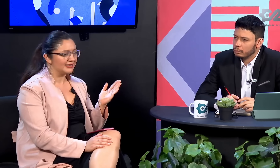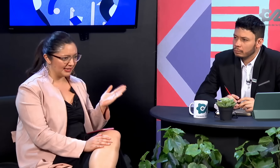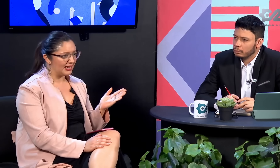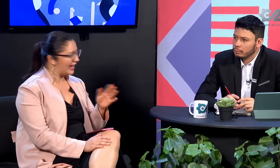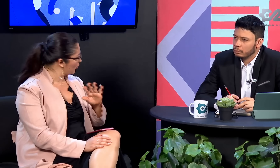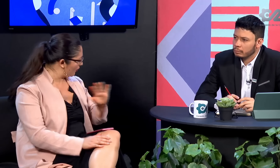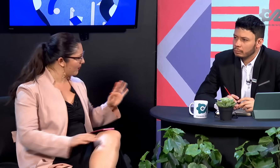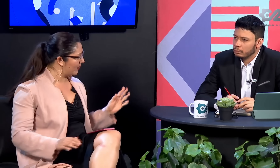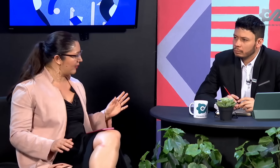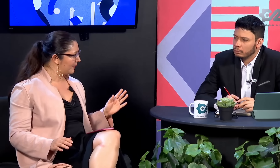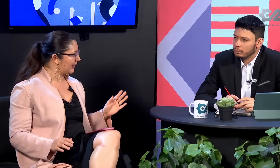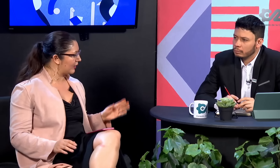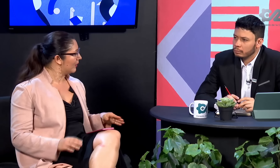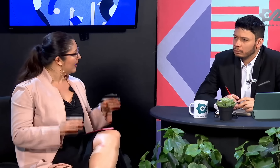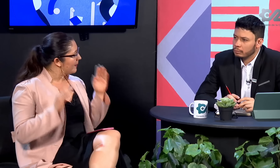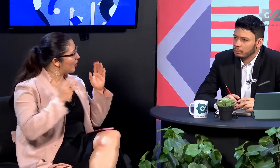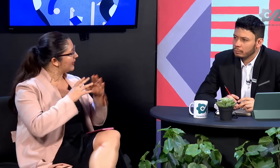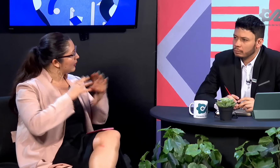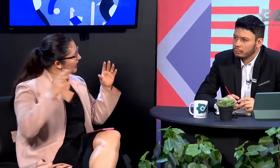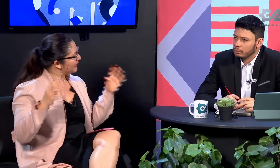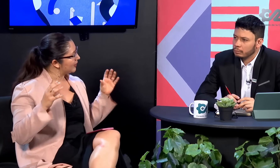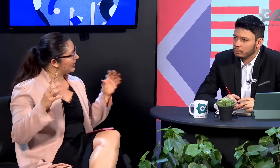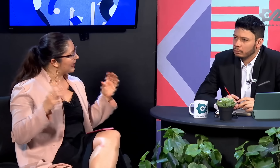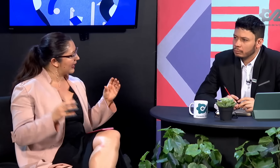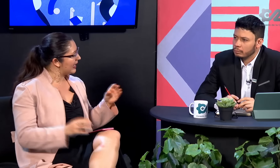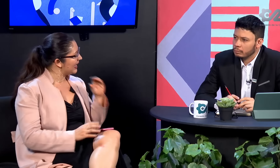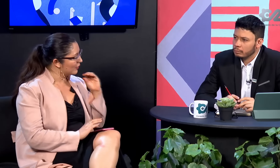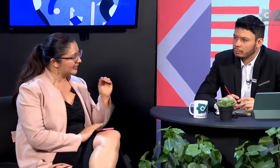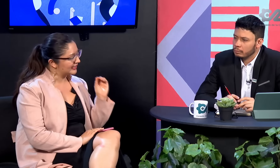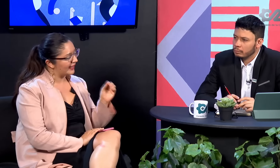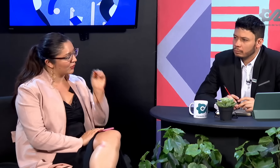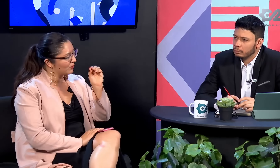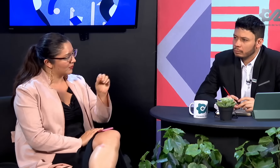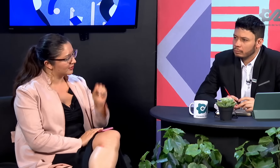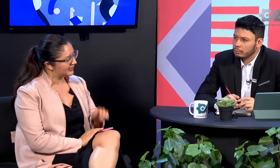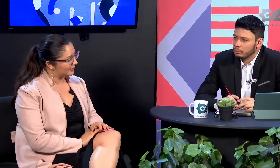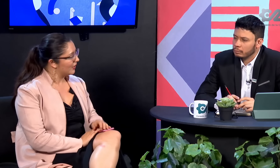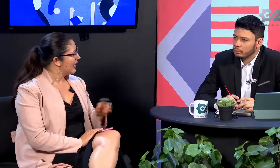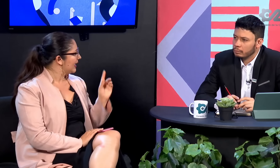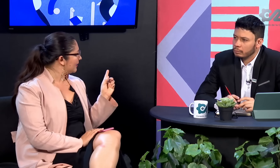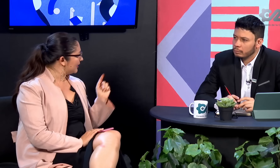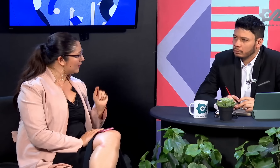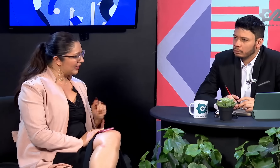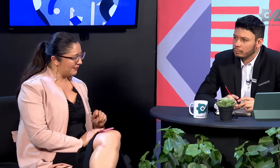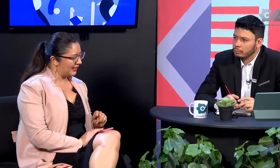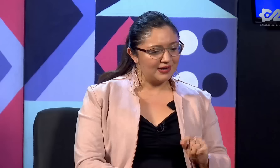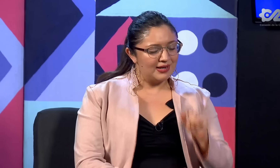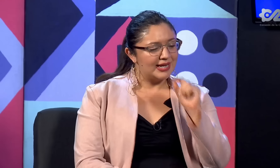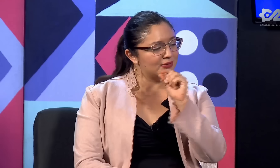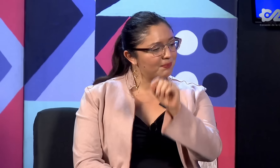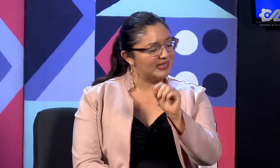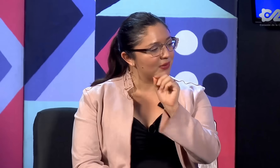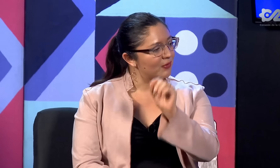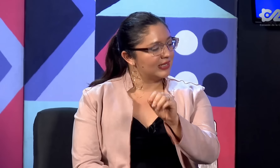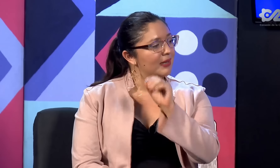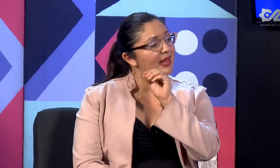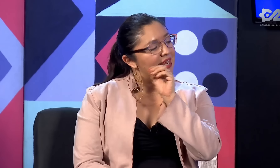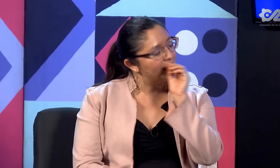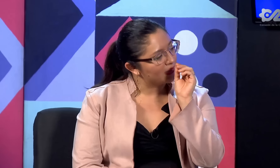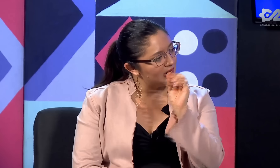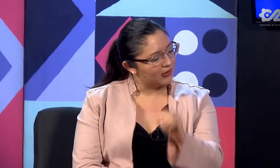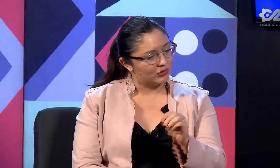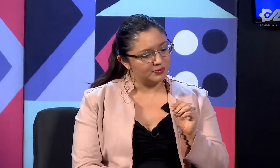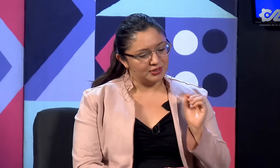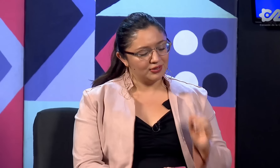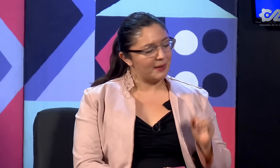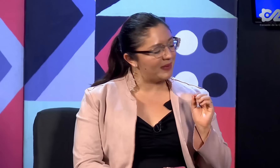mayorías y sí, a todo el pueblo de México, pero que tenga una visión integral y no sesgada como hemos visto. Y sobre todo también es un paso importante para